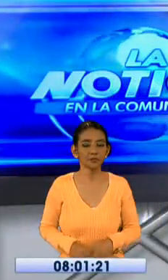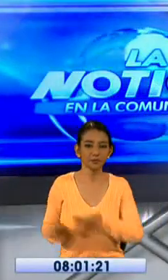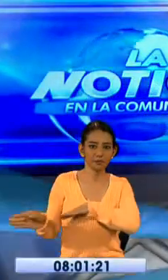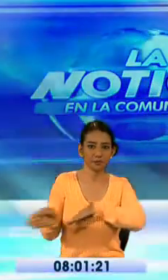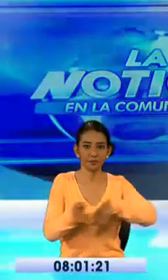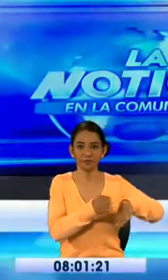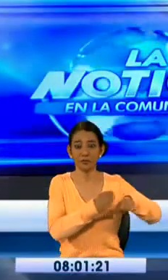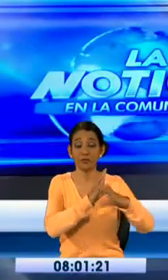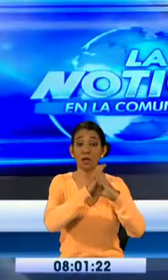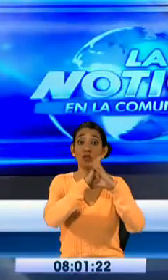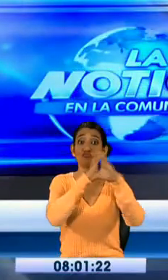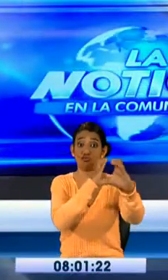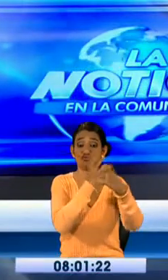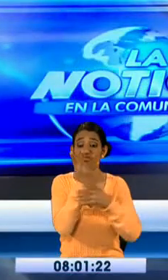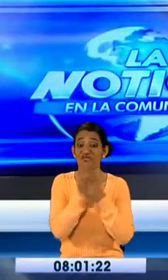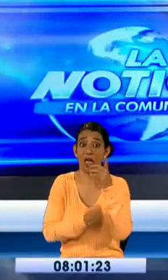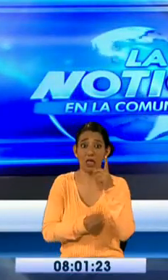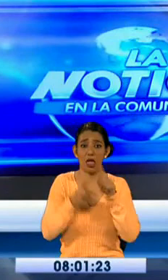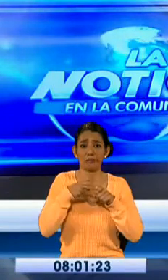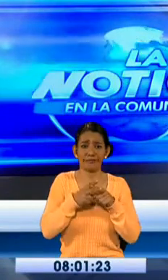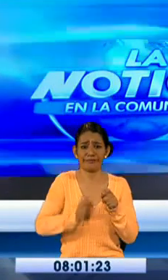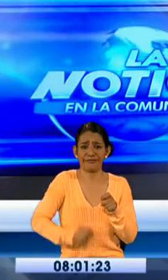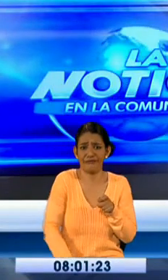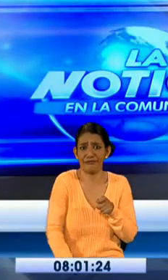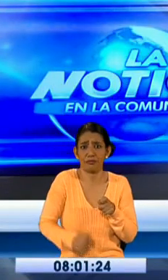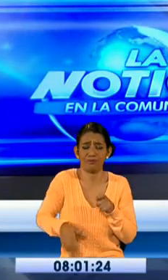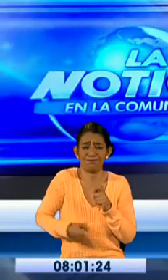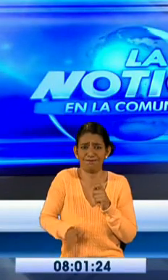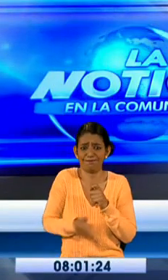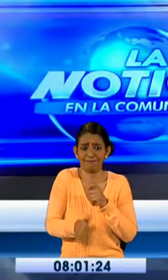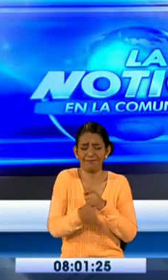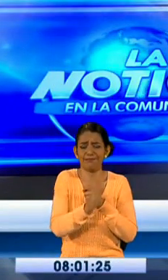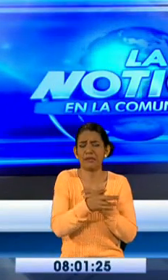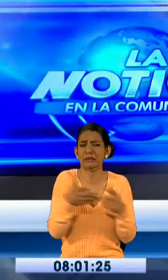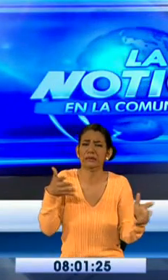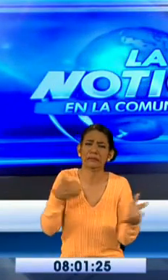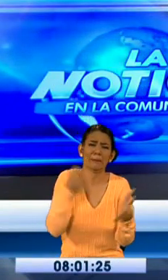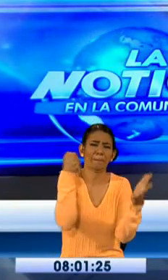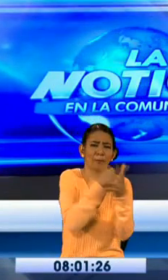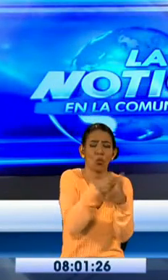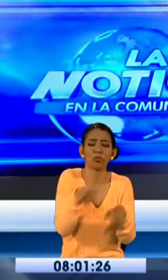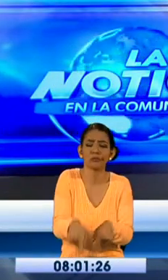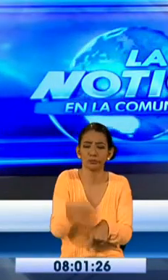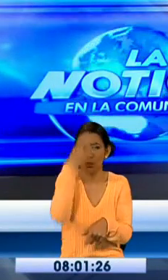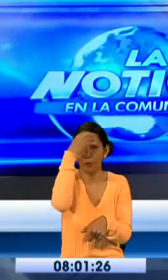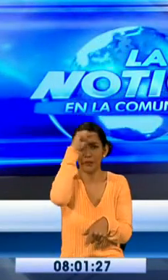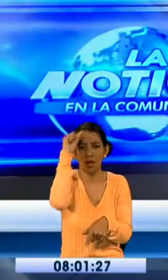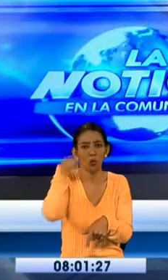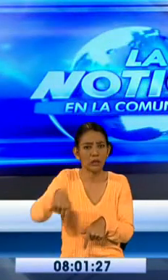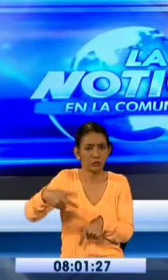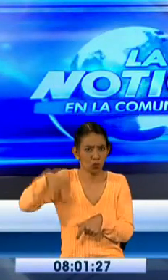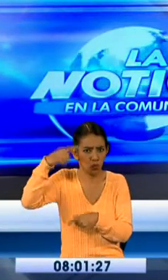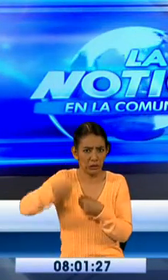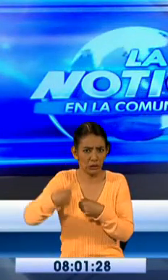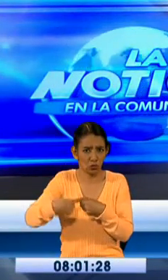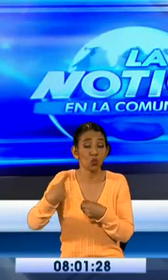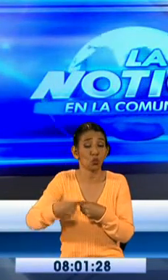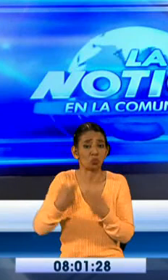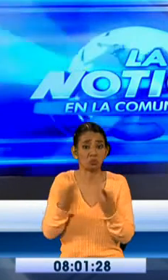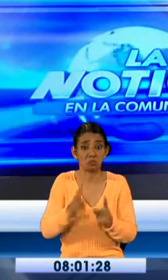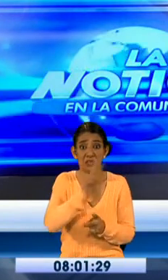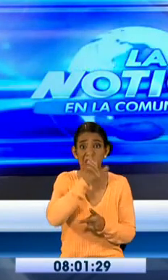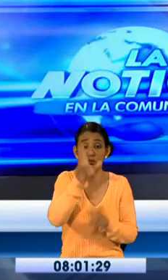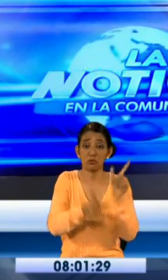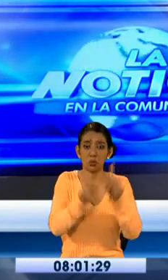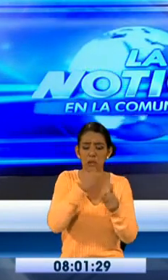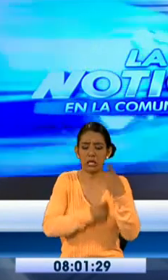Habría sufrido fallas mecánicas, tuvo un percance en la autopista General Rumiñahui, el oriente de Quito. 25 personas resultaron heridas y 6 de